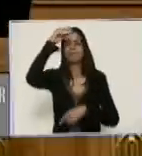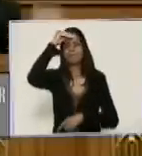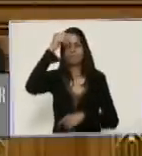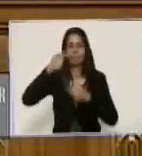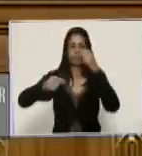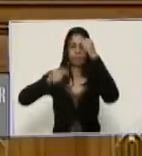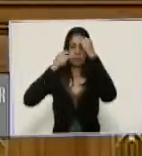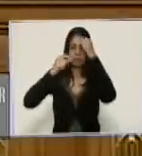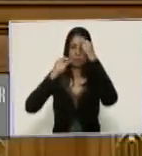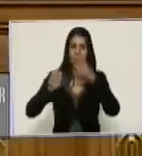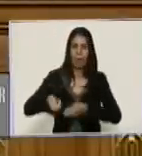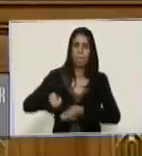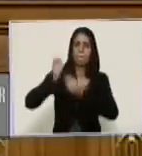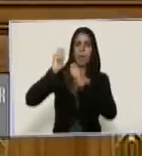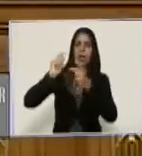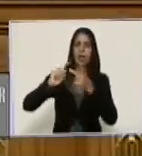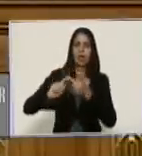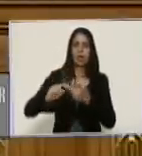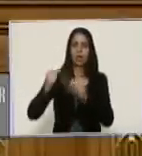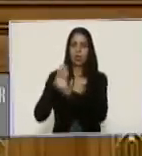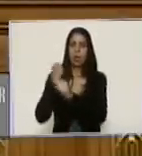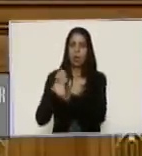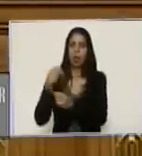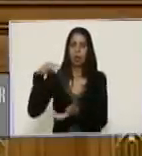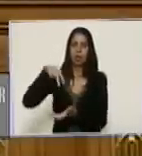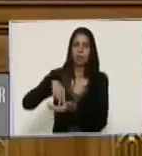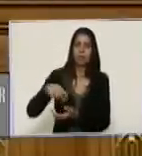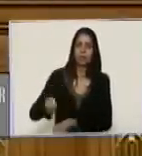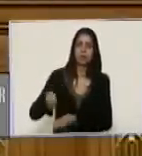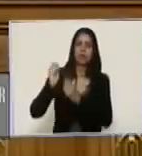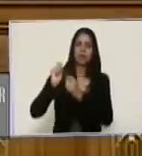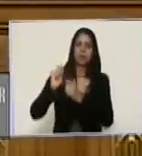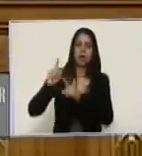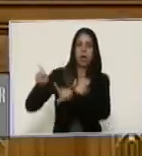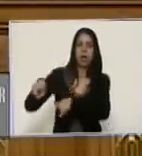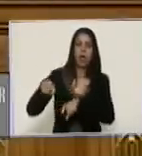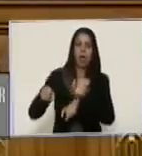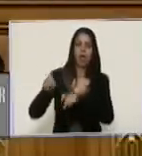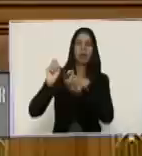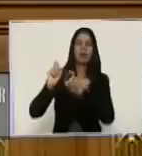el pescador, el obrero, el granjero,